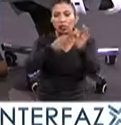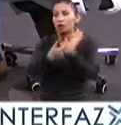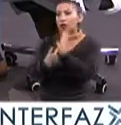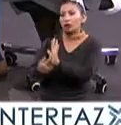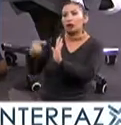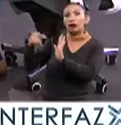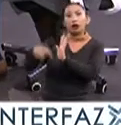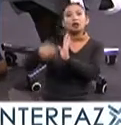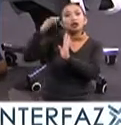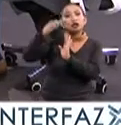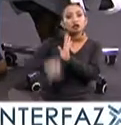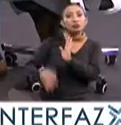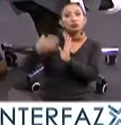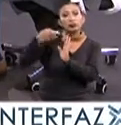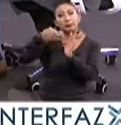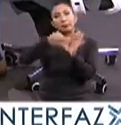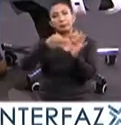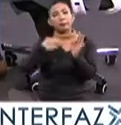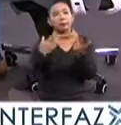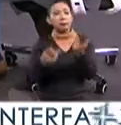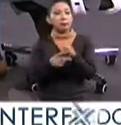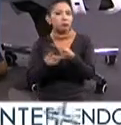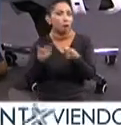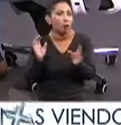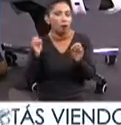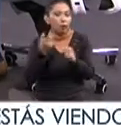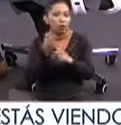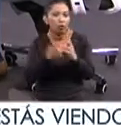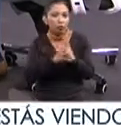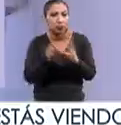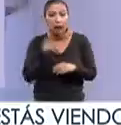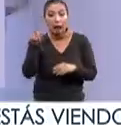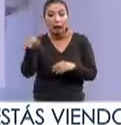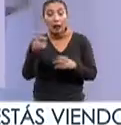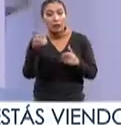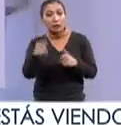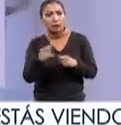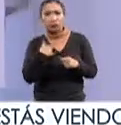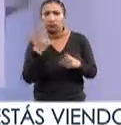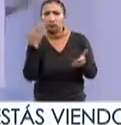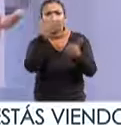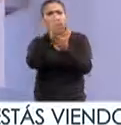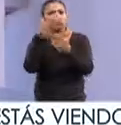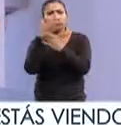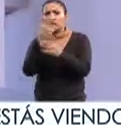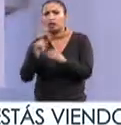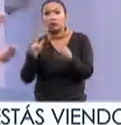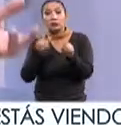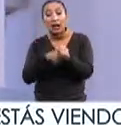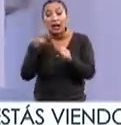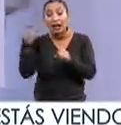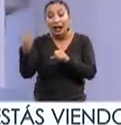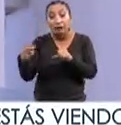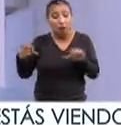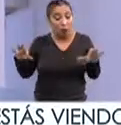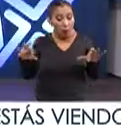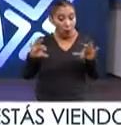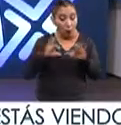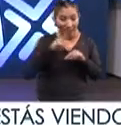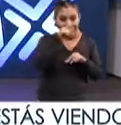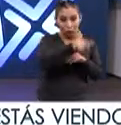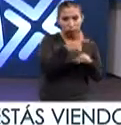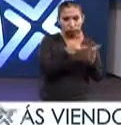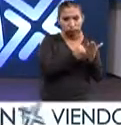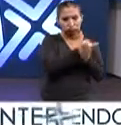algo para hacer atractivo un producto o lo que sea. Tener el pulso de lo que sucede, ¿no?, en la sociedad. Eso, si juntas